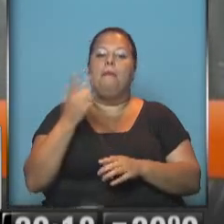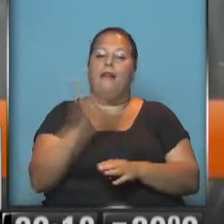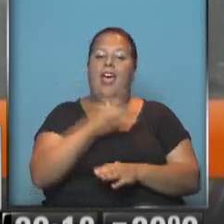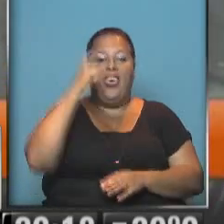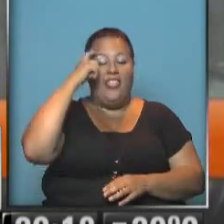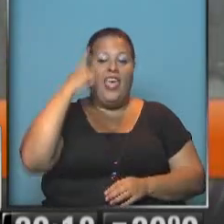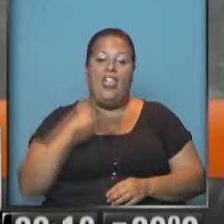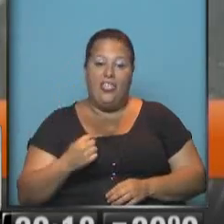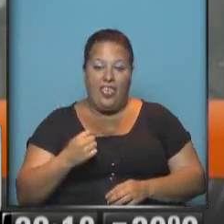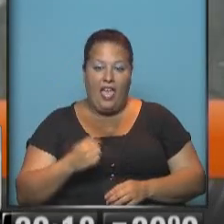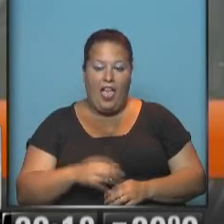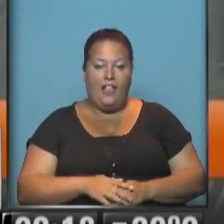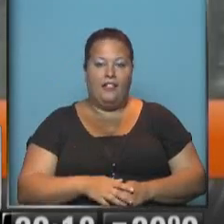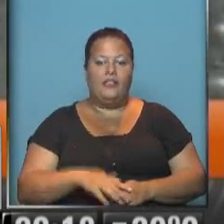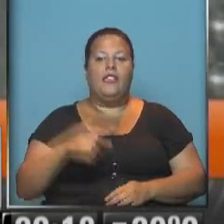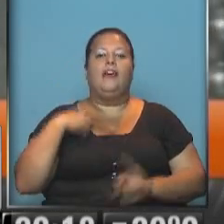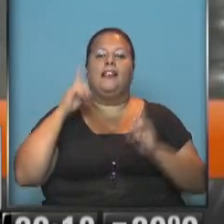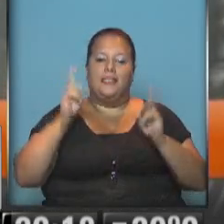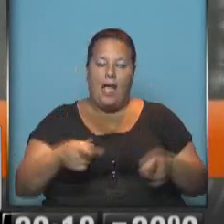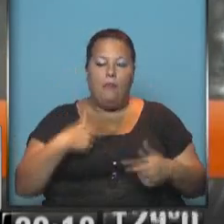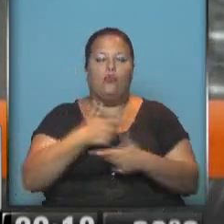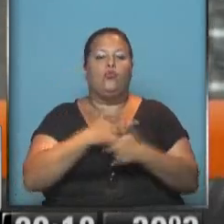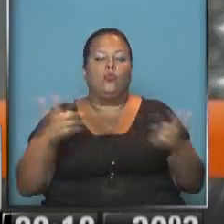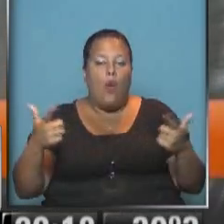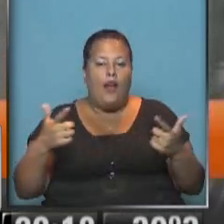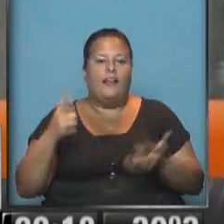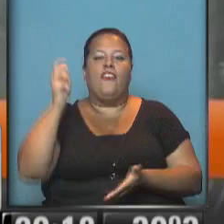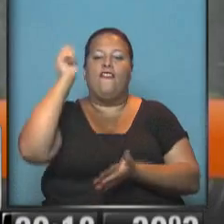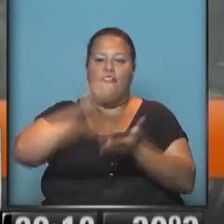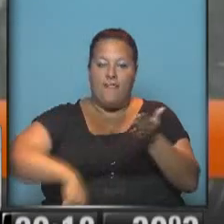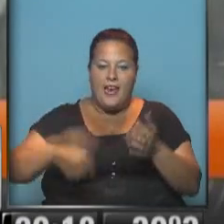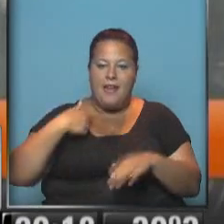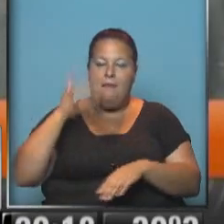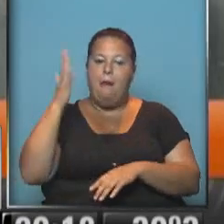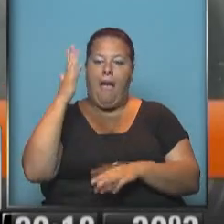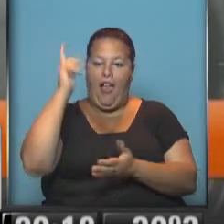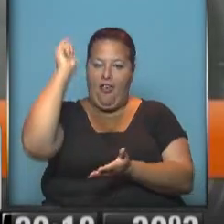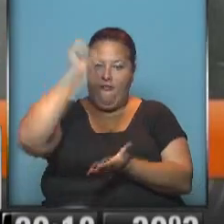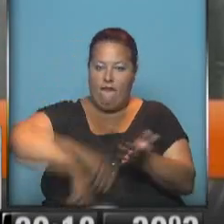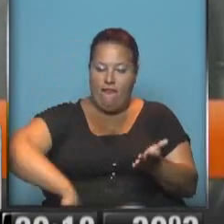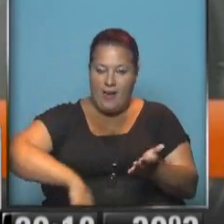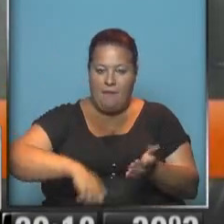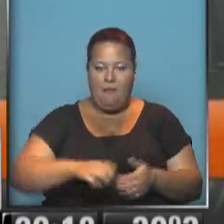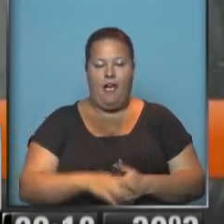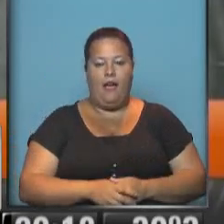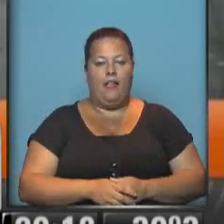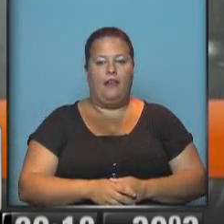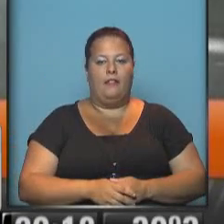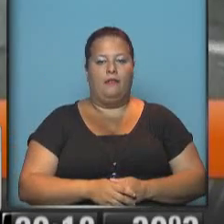días tendré también la suerte de firmar con mi mano derecha